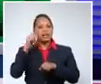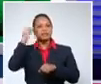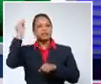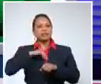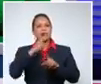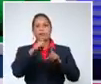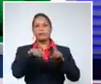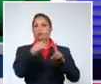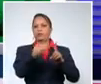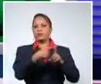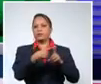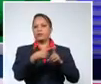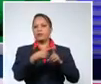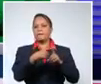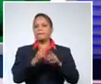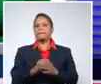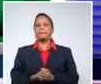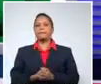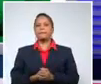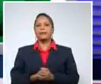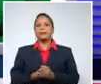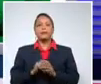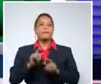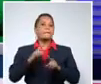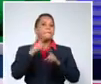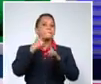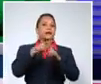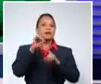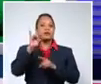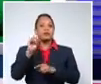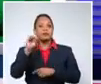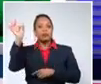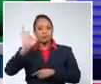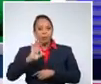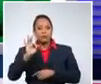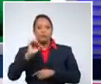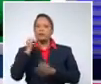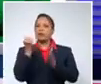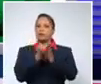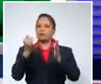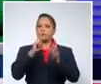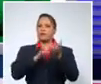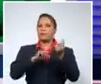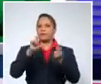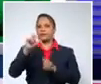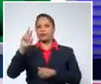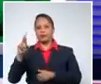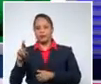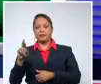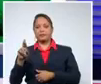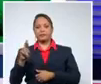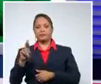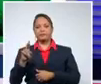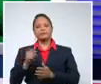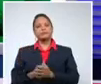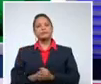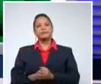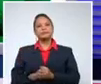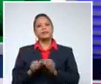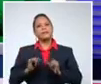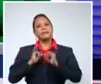prácticamente más del 90% después se confirma con PCR. Por lo tanto, el mensaje,